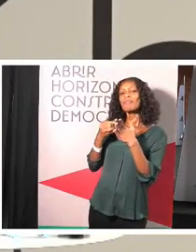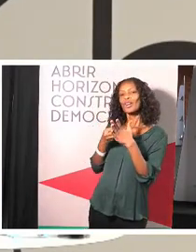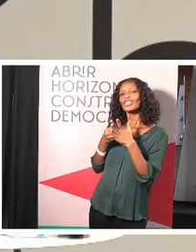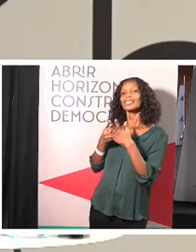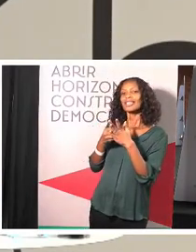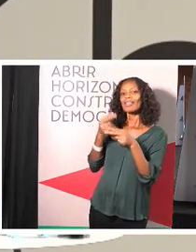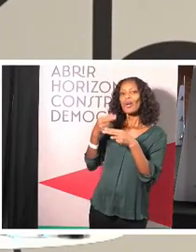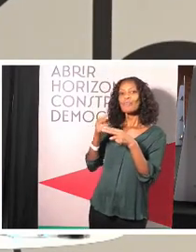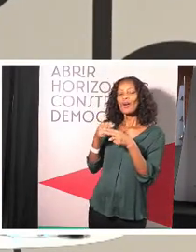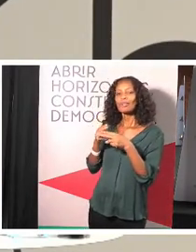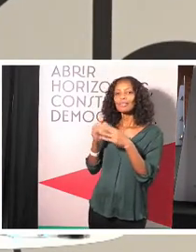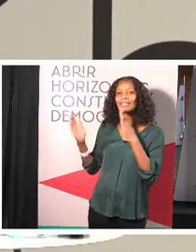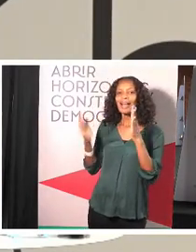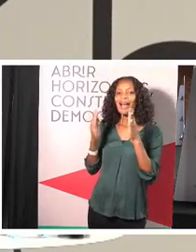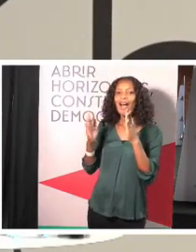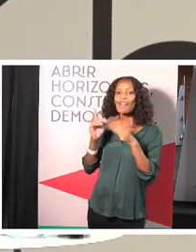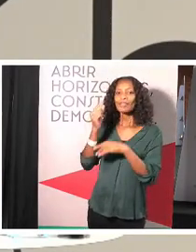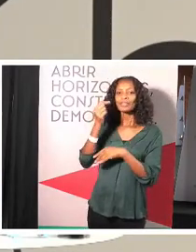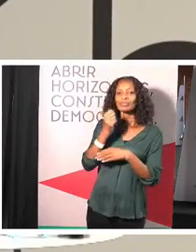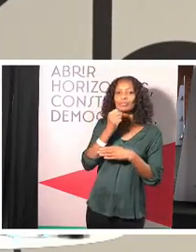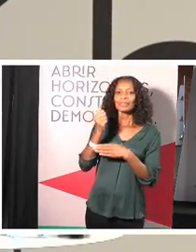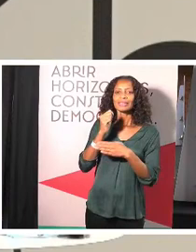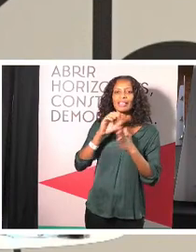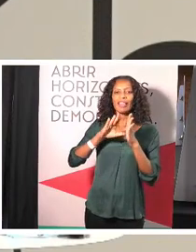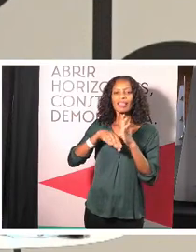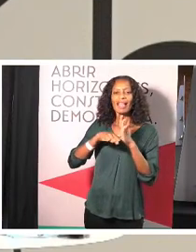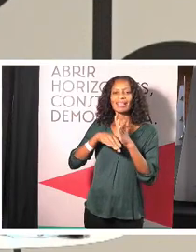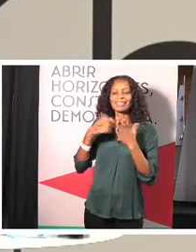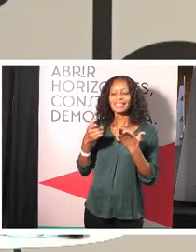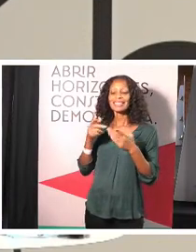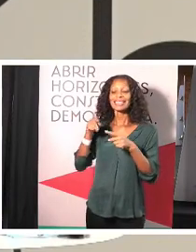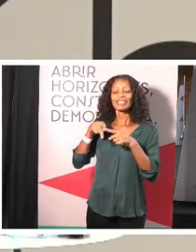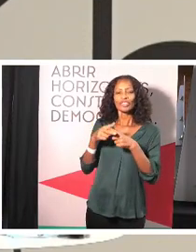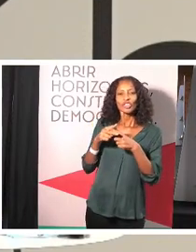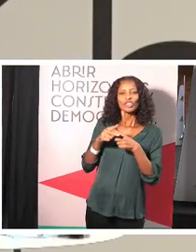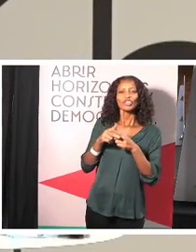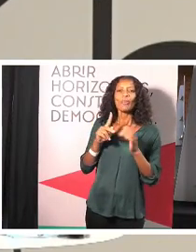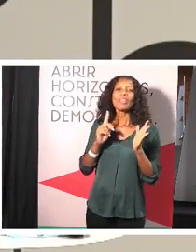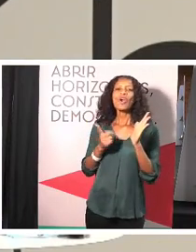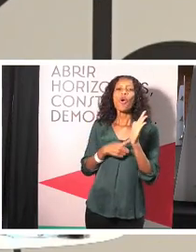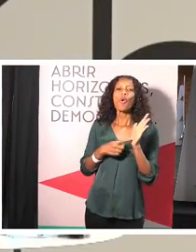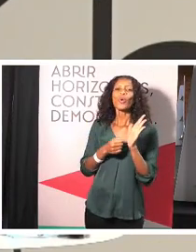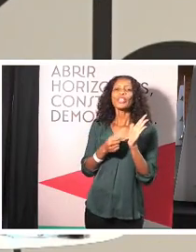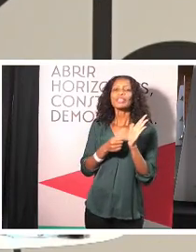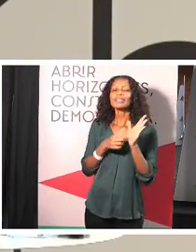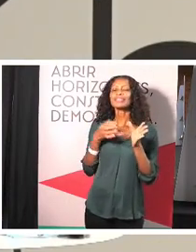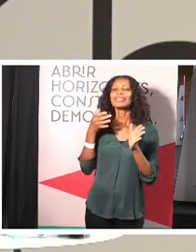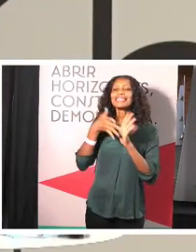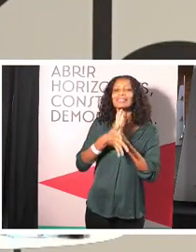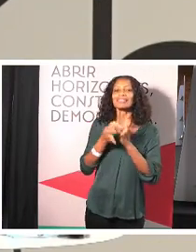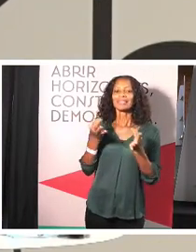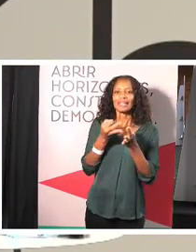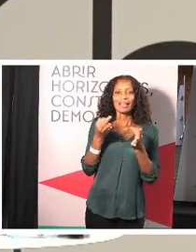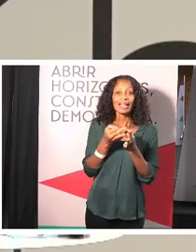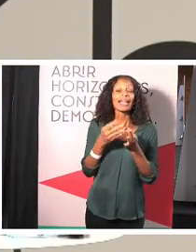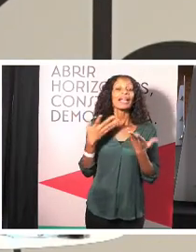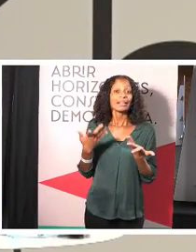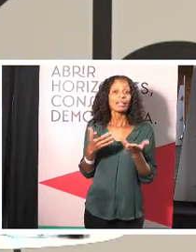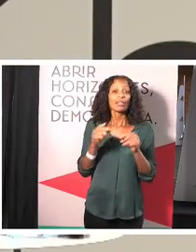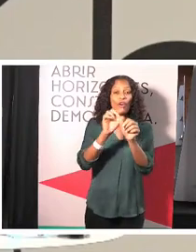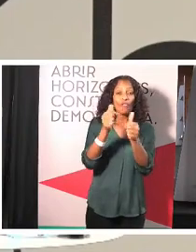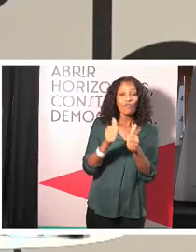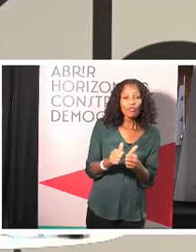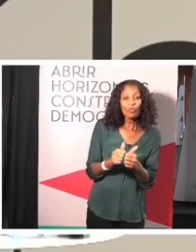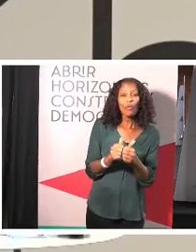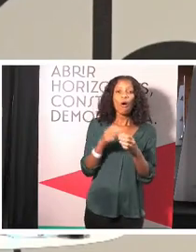esta fase, digamos, del capitalismo tardío, ¿no? ¿Y ese instrumento jurídico en qué consiste? Pues consiste en crear una nueva forma de